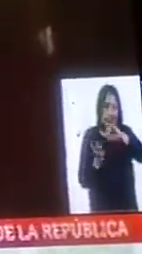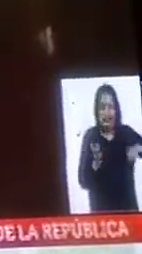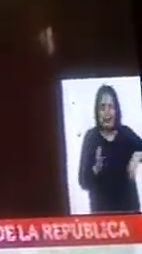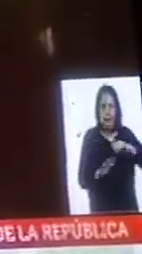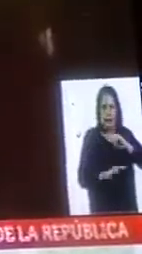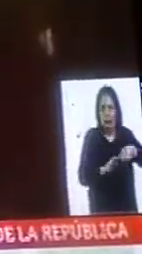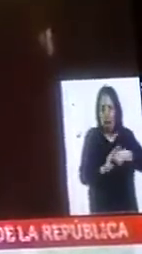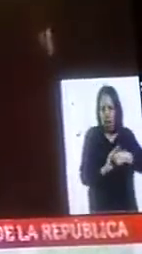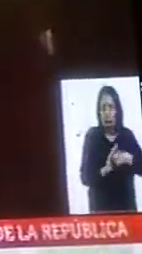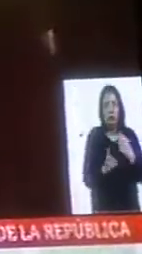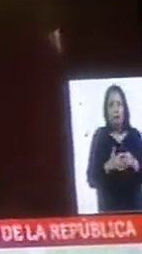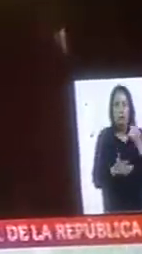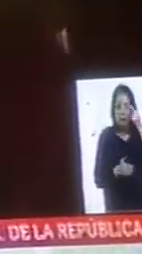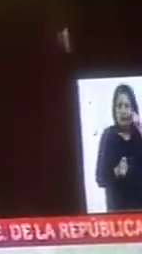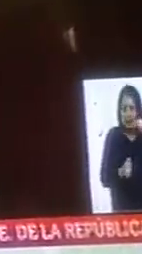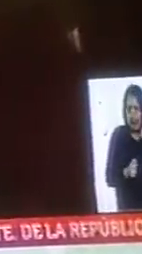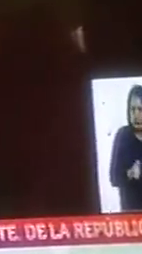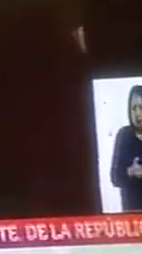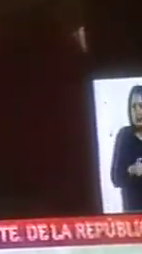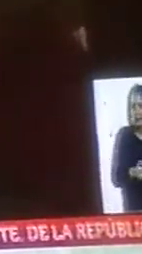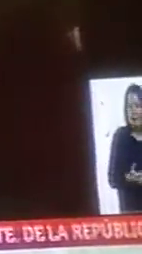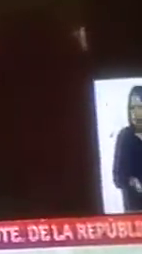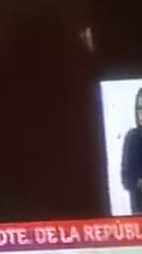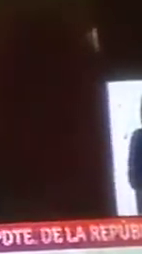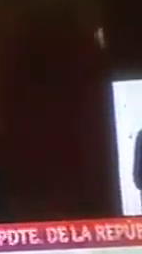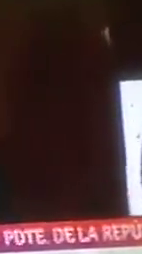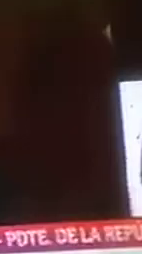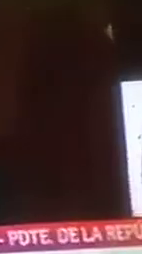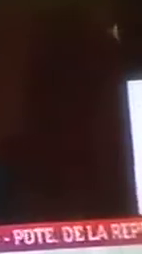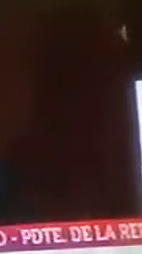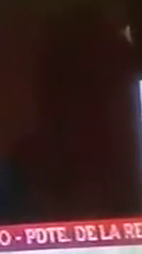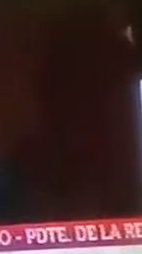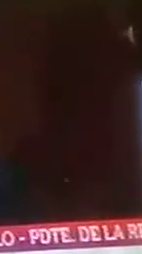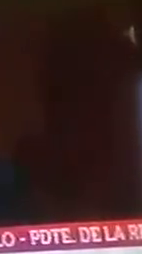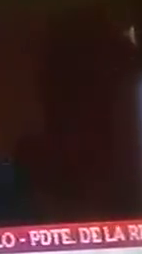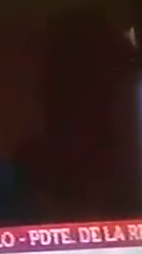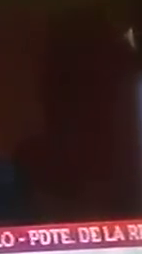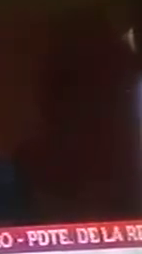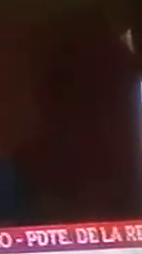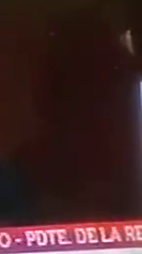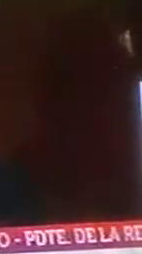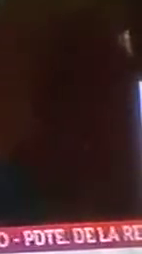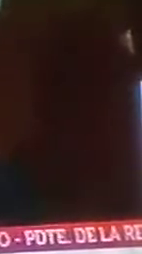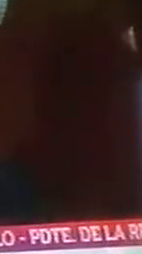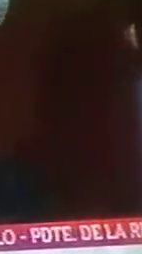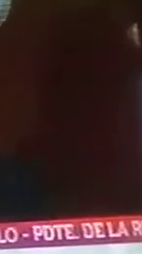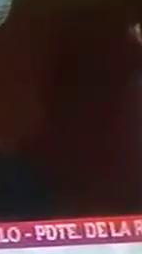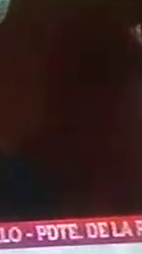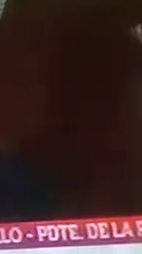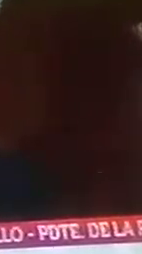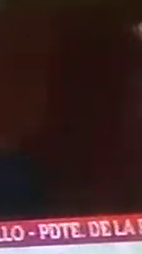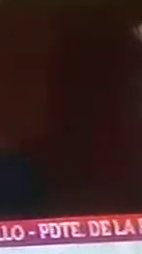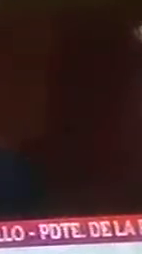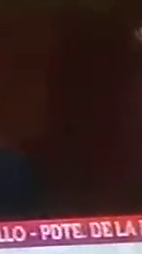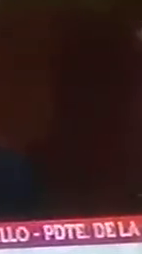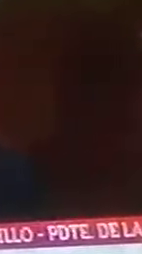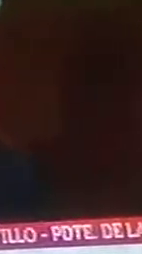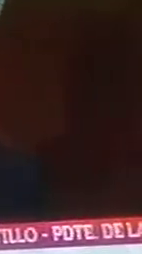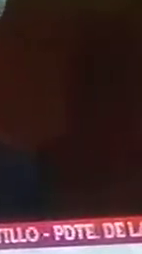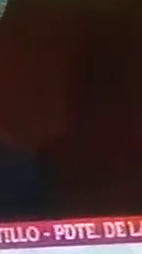eso tenemos que conseguir sancionar con dureza y firmeza a todos los que participan en ella